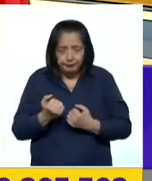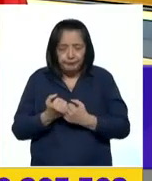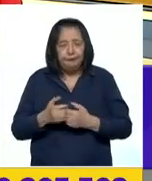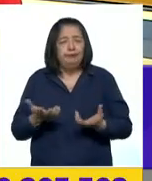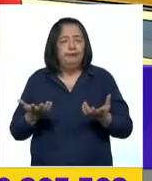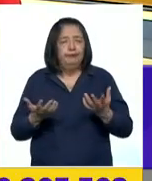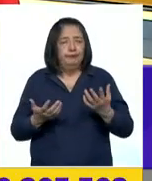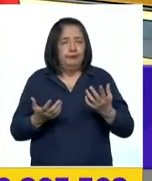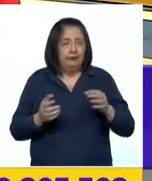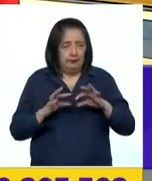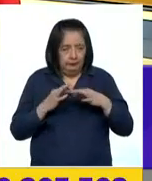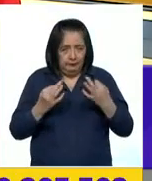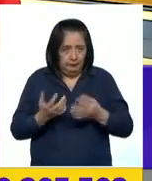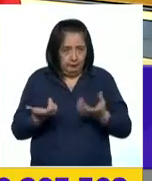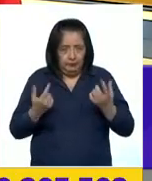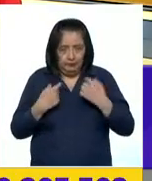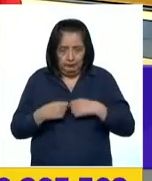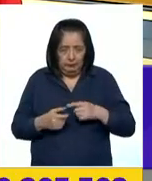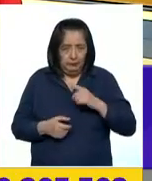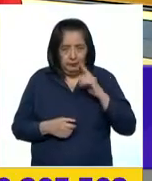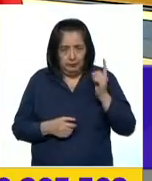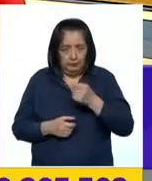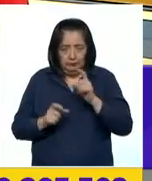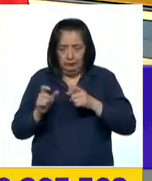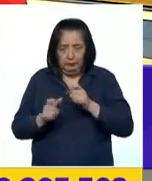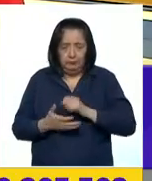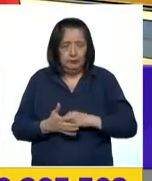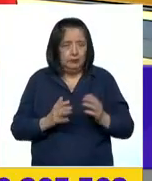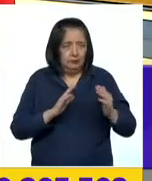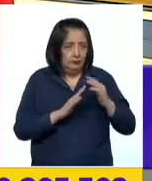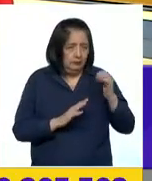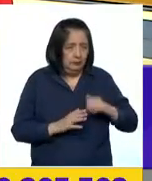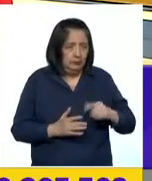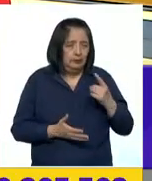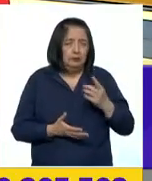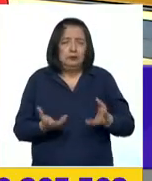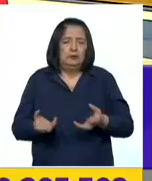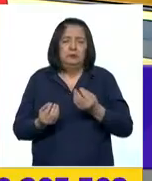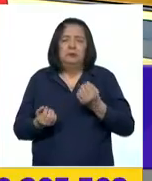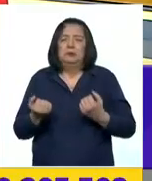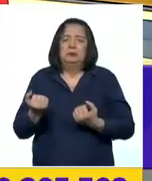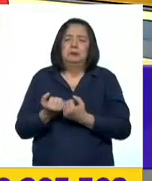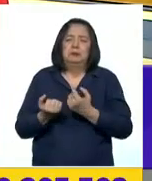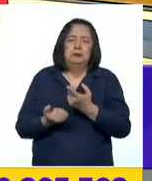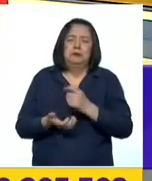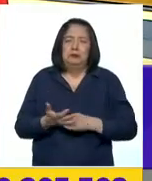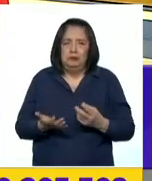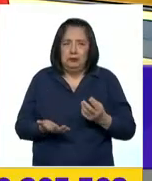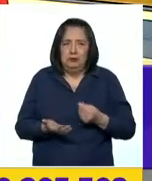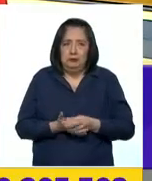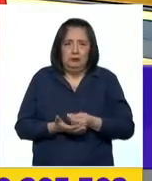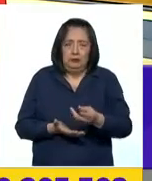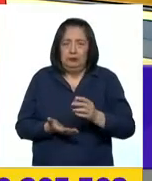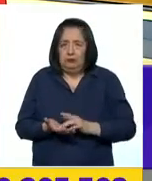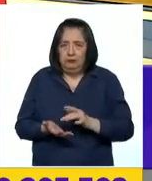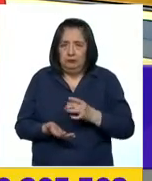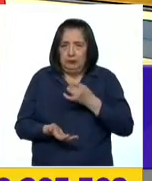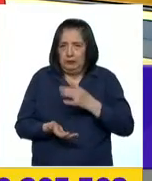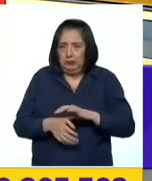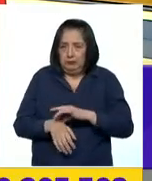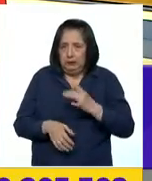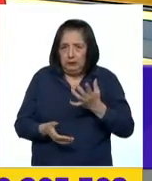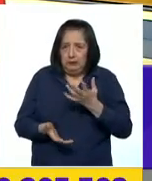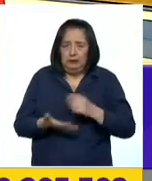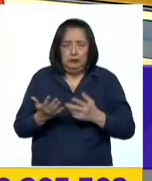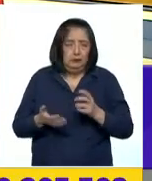también a la familia para que puedan denunciar a esas personas como municipalidad? ¿Cómo están apoyando con los gastos médicos también, que me imagino en